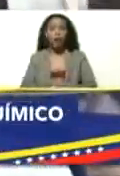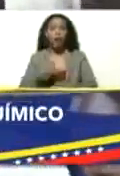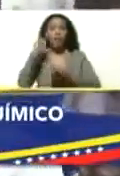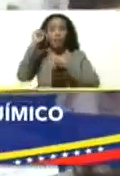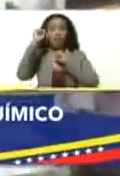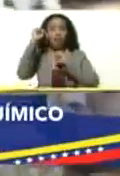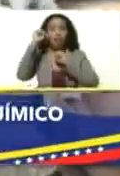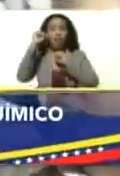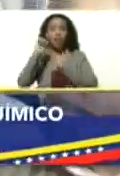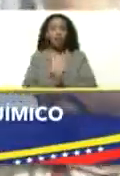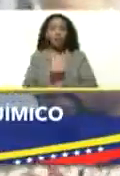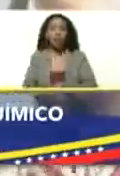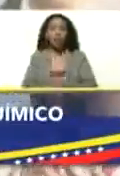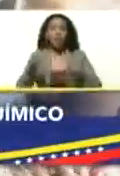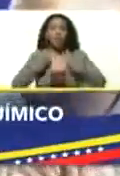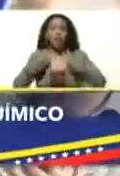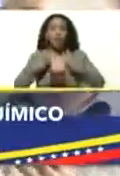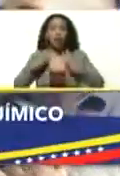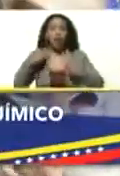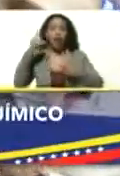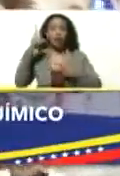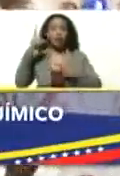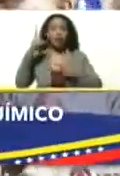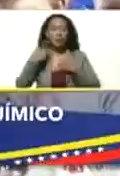Polinter! ¡Viva Propilben!